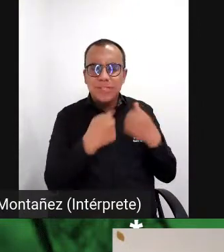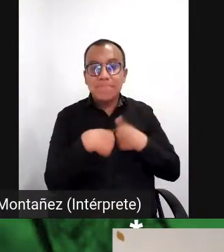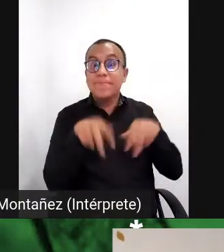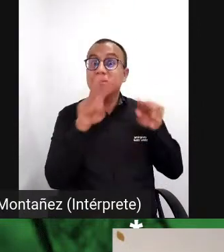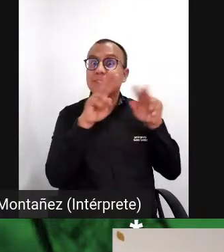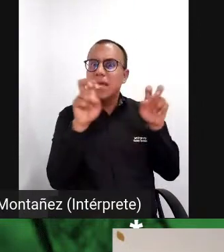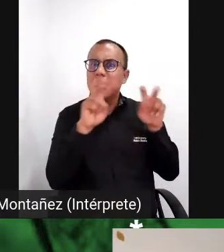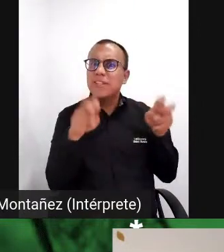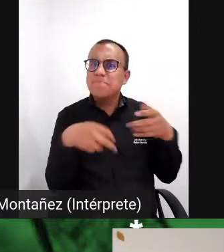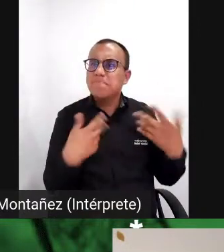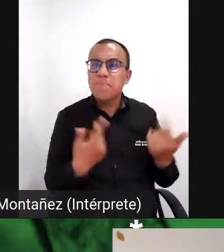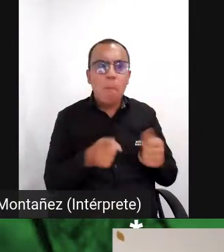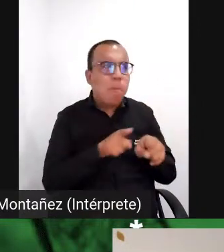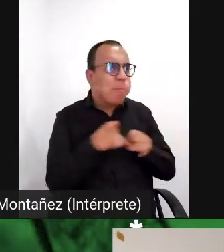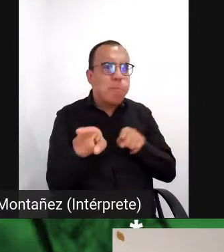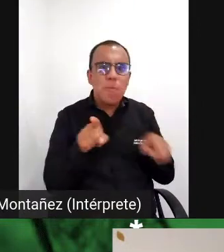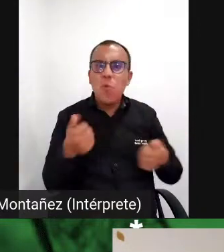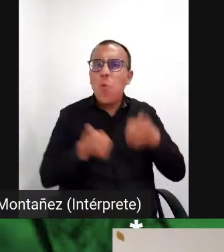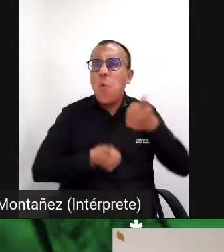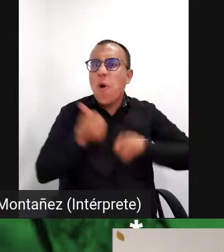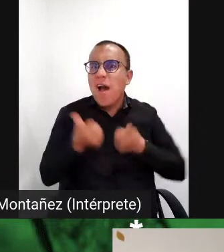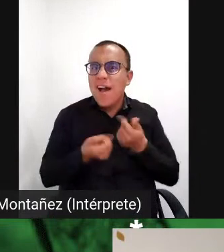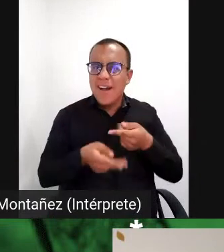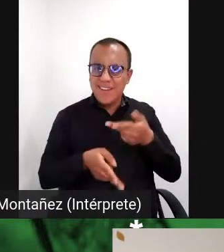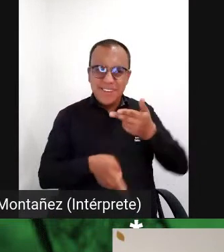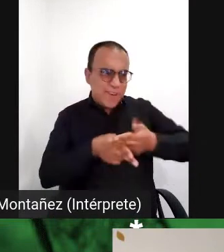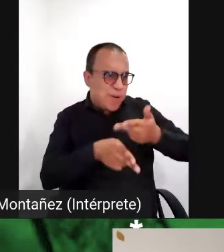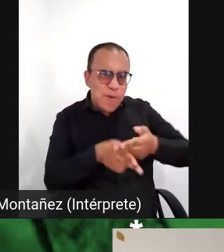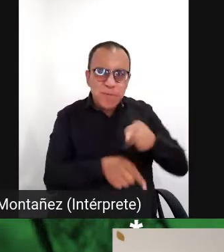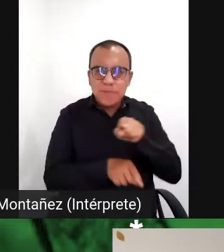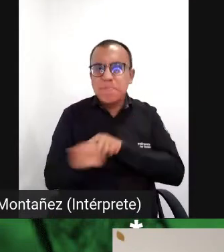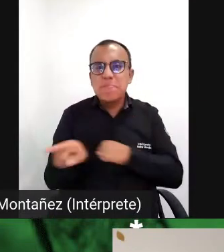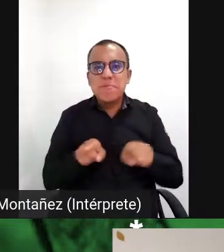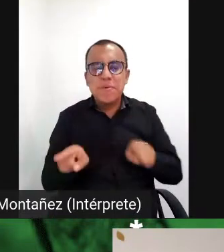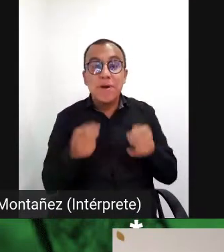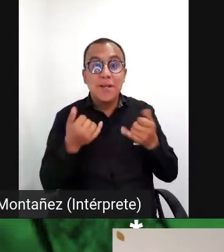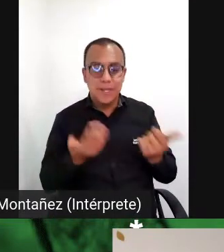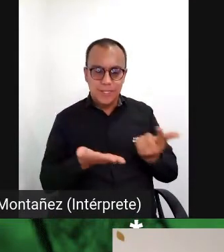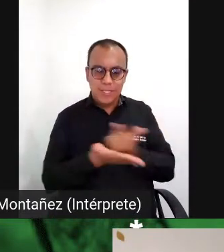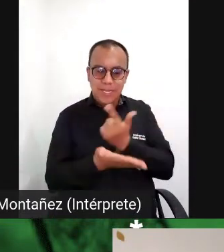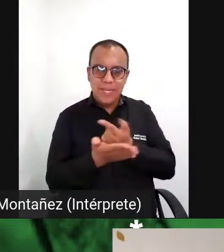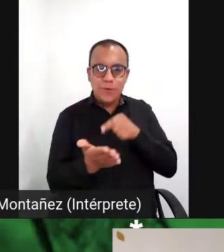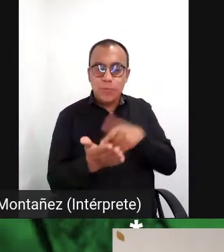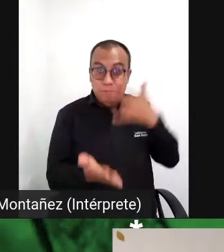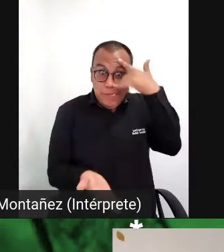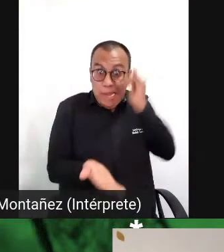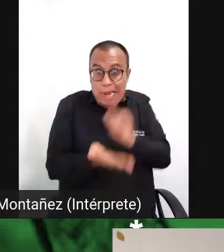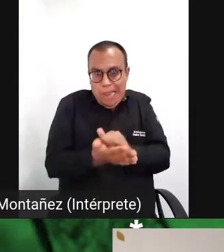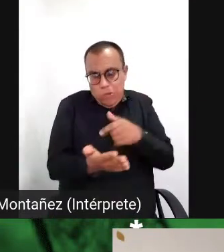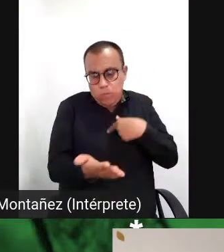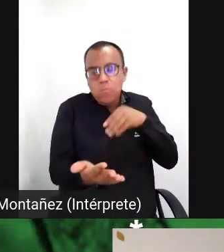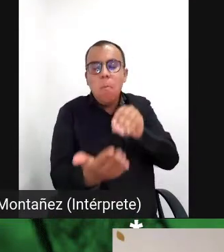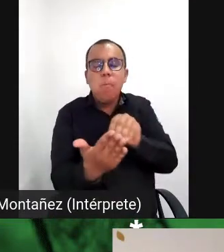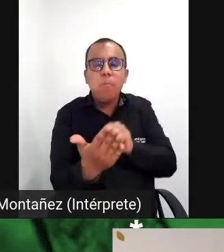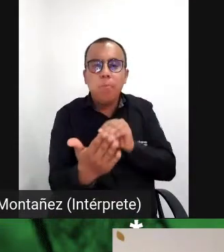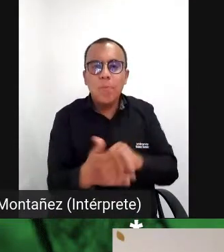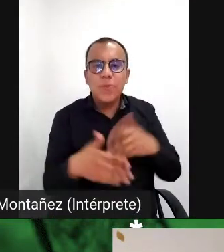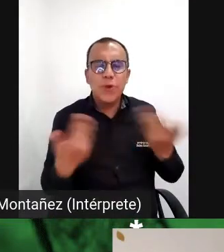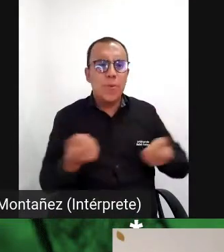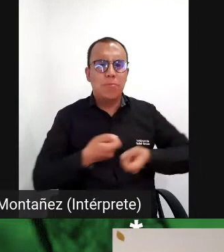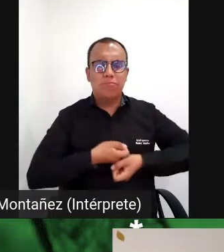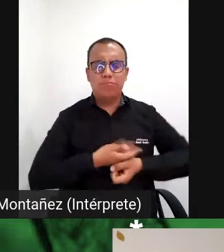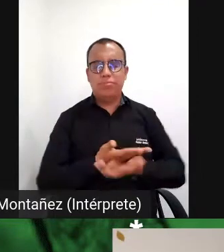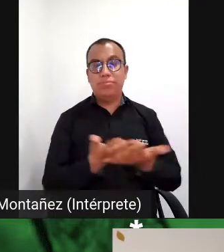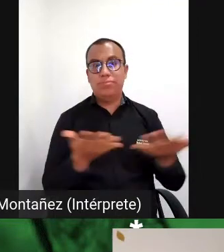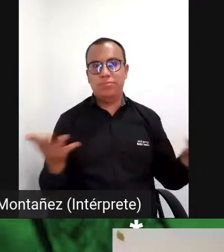qué estábamos rodeados, ¿no? Que es como, yo creo que esa es una de las cosas más sorprendentes del libro, creo yo. Es la abundancia de fauna, de